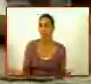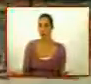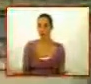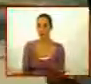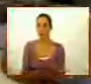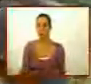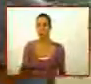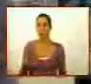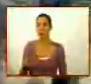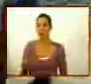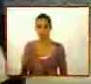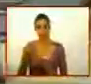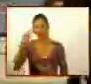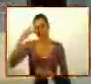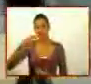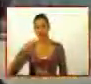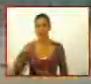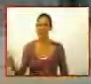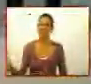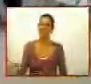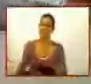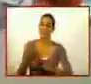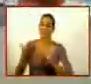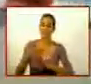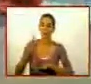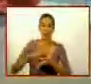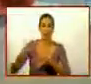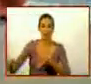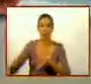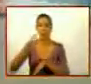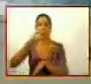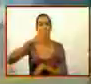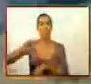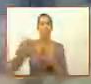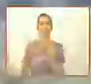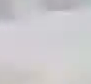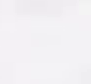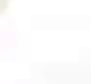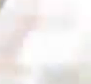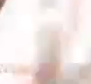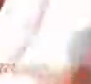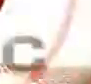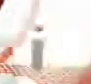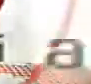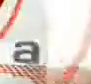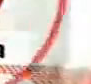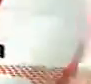sus militares se replieguen de las calles y dejen al pueblo manifestarse libremente.